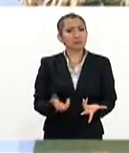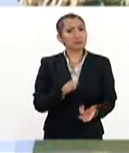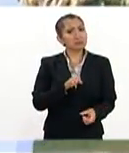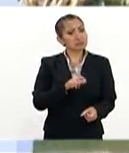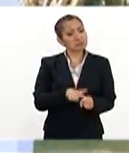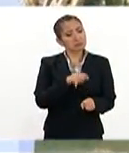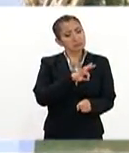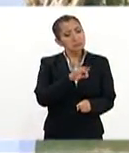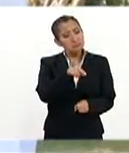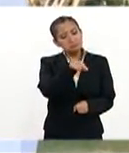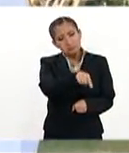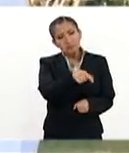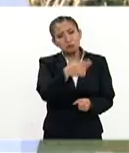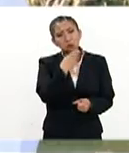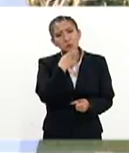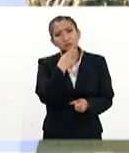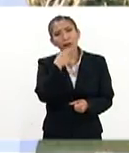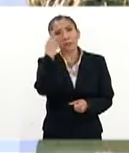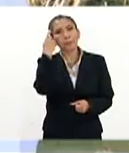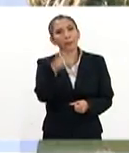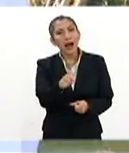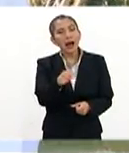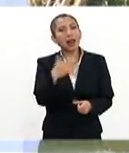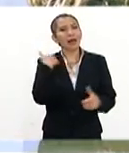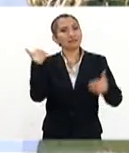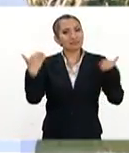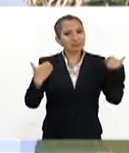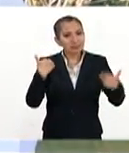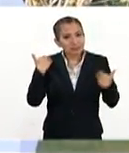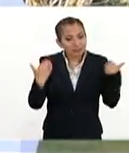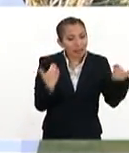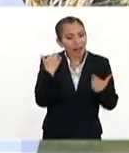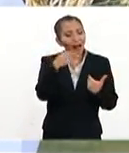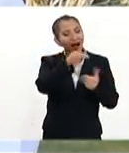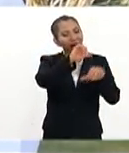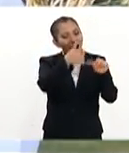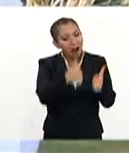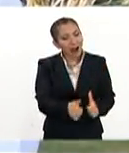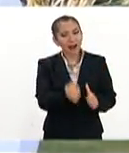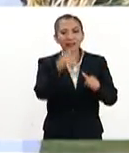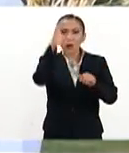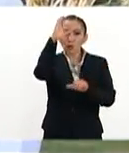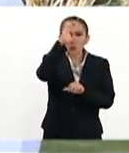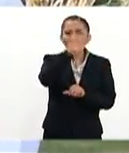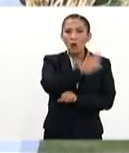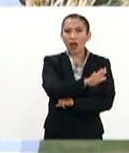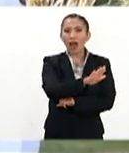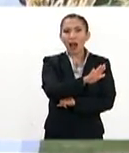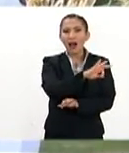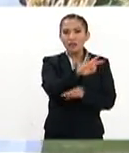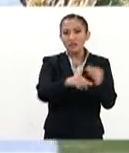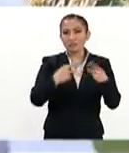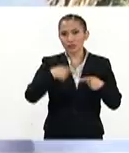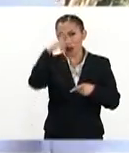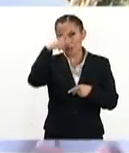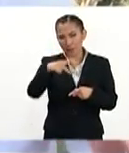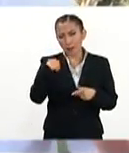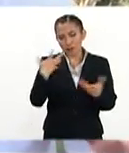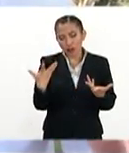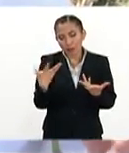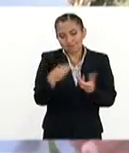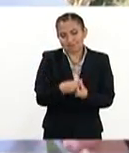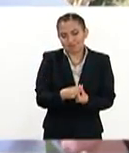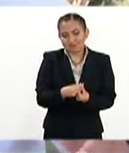excepcional para el disfrute de las artes y de la cultura de todos los mexicanos. Vamos a